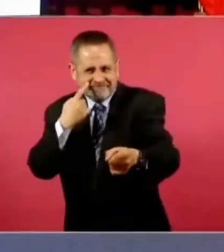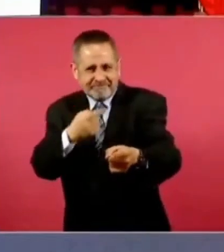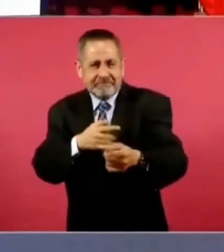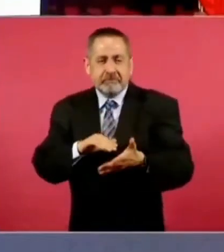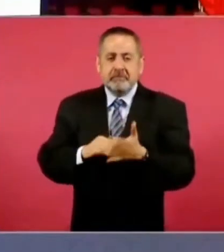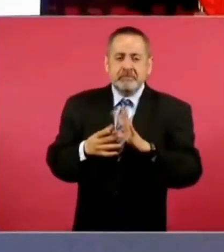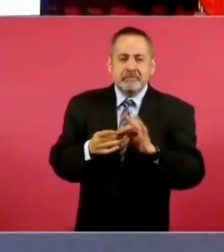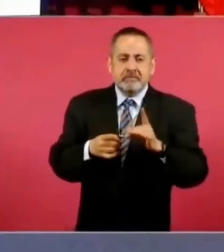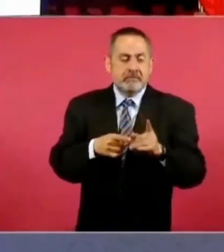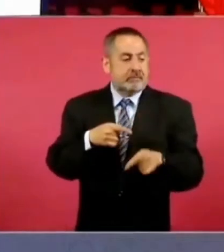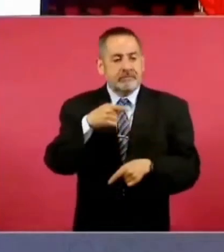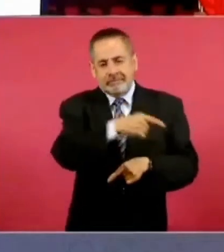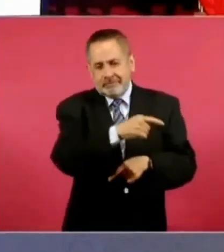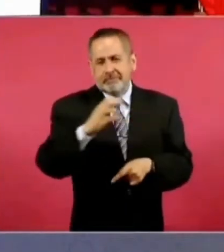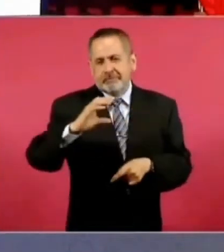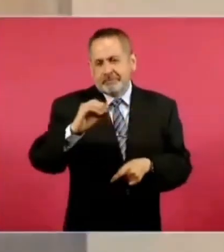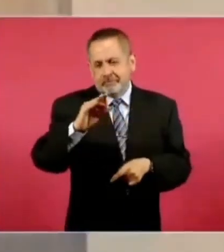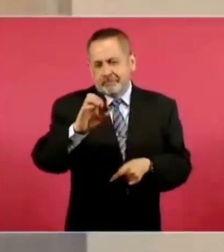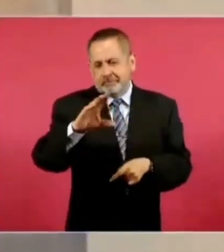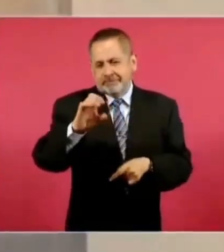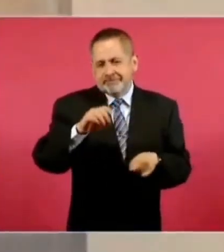la competencia,